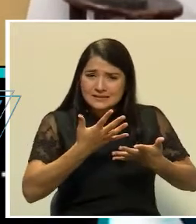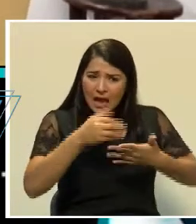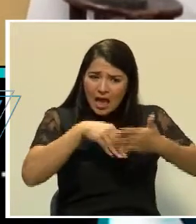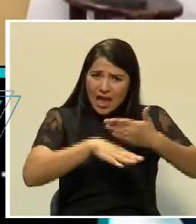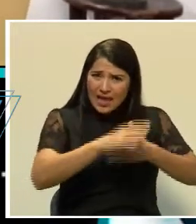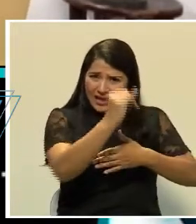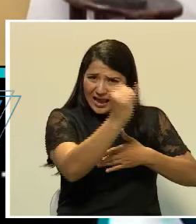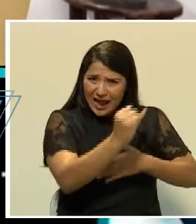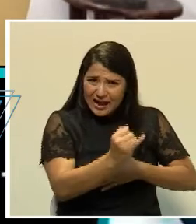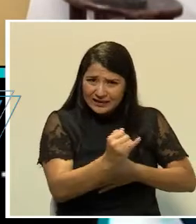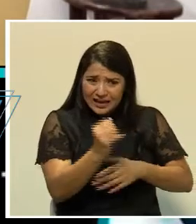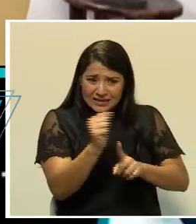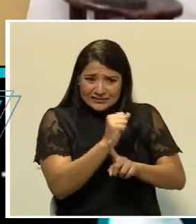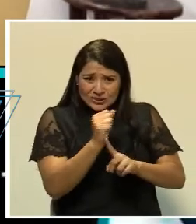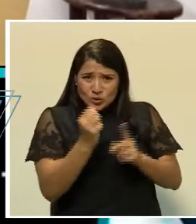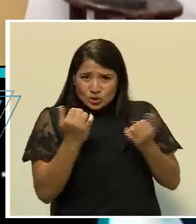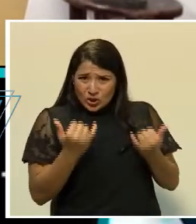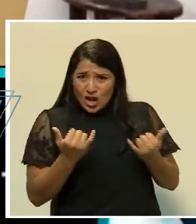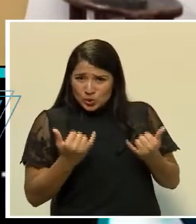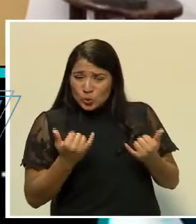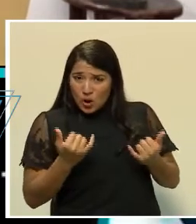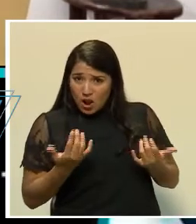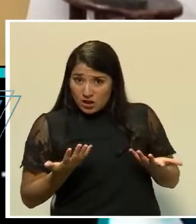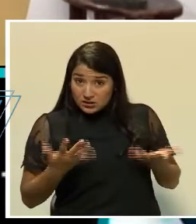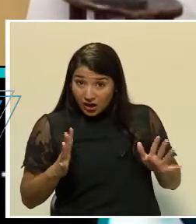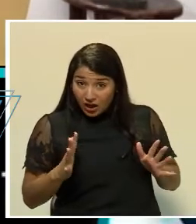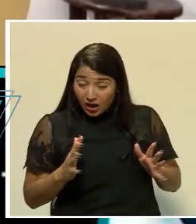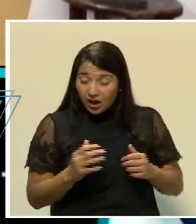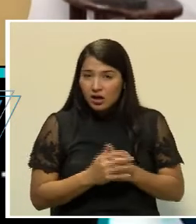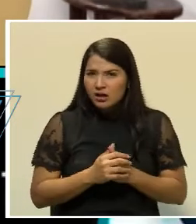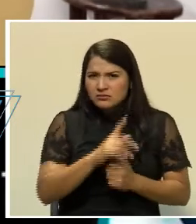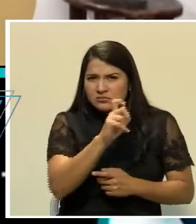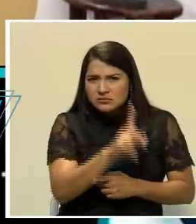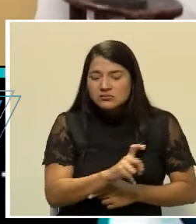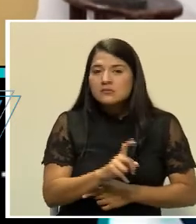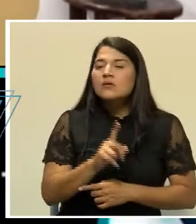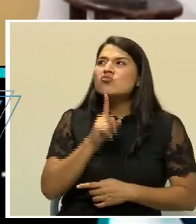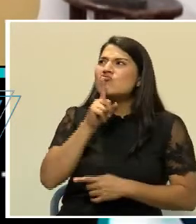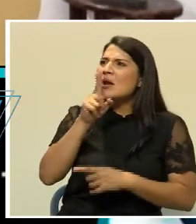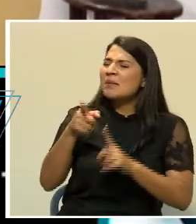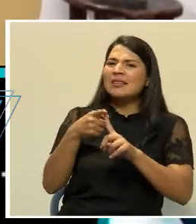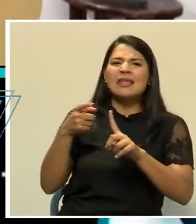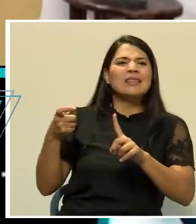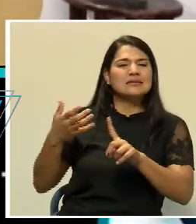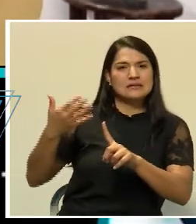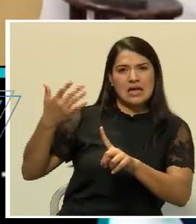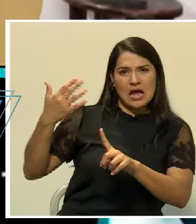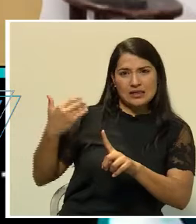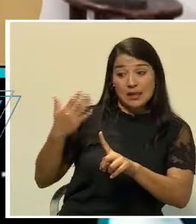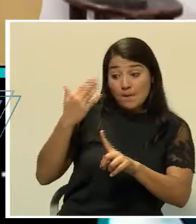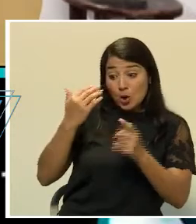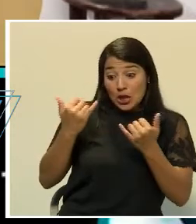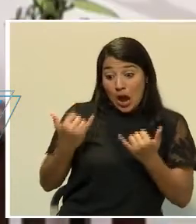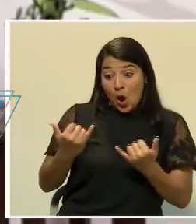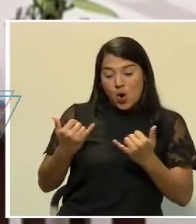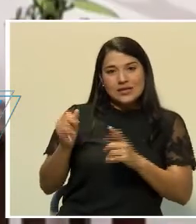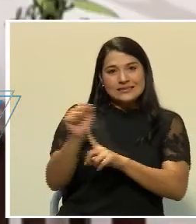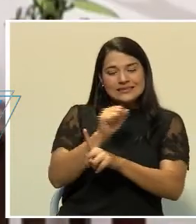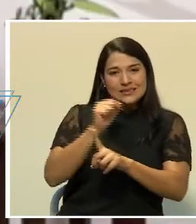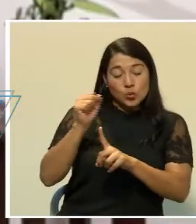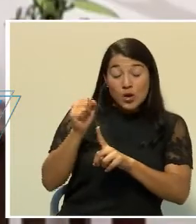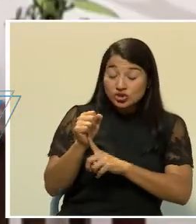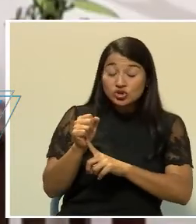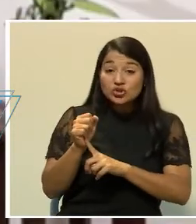producción esta tragedia humana? Bueno, en realidad yo creo que viene desde antes, porque esta tragedia humana que ahorita